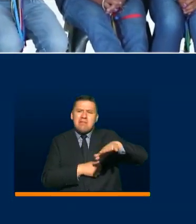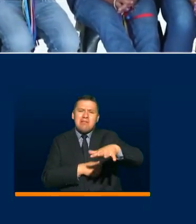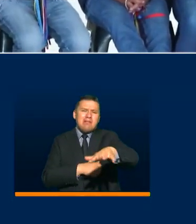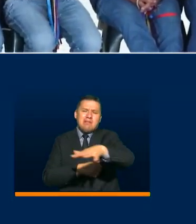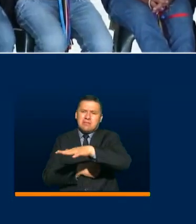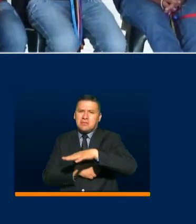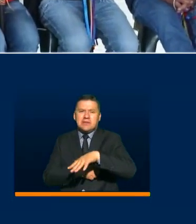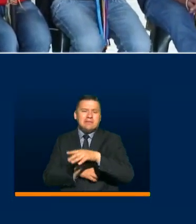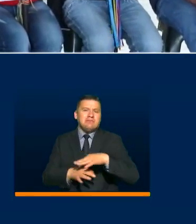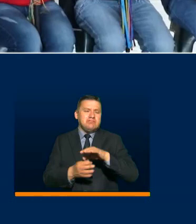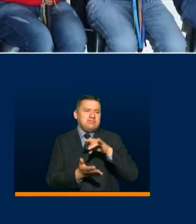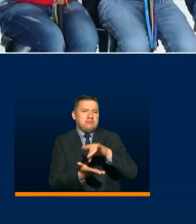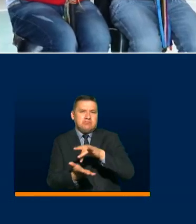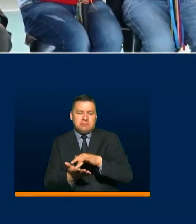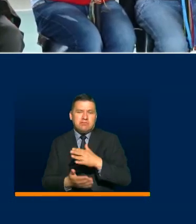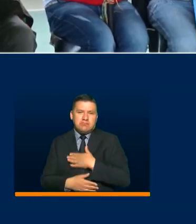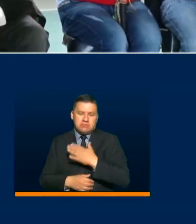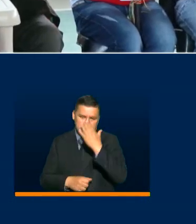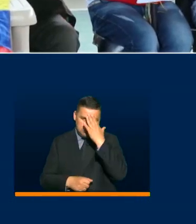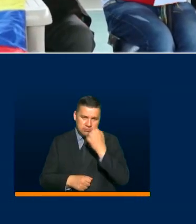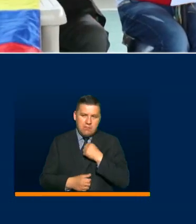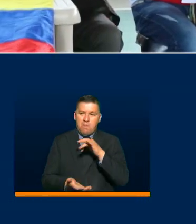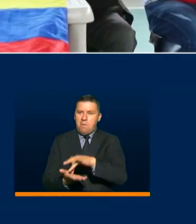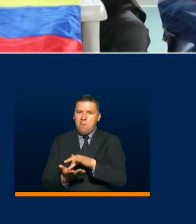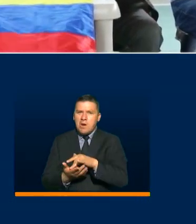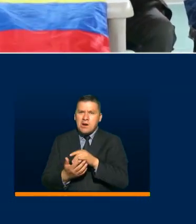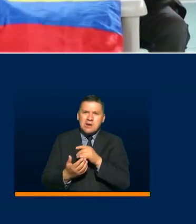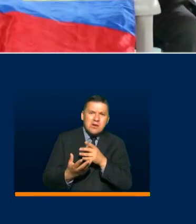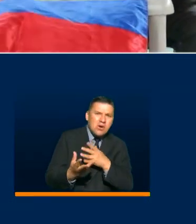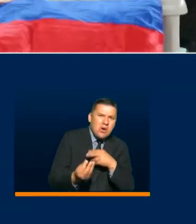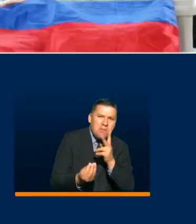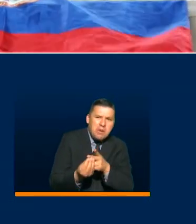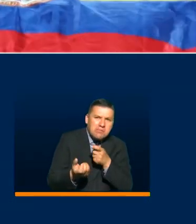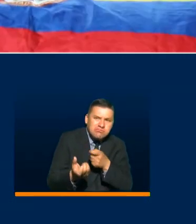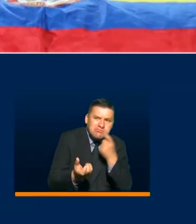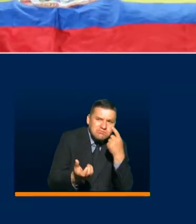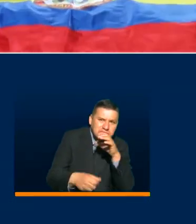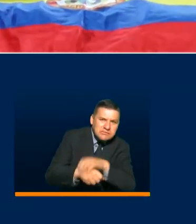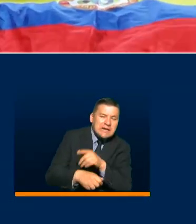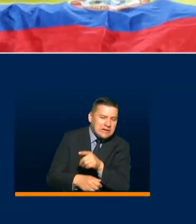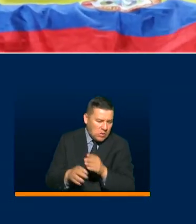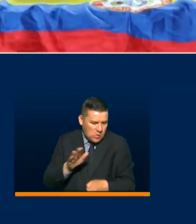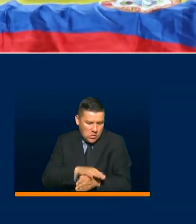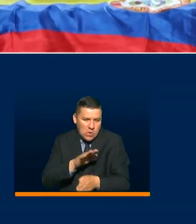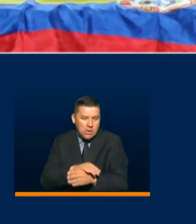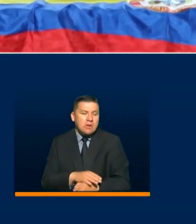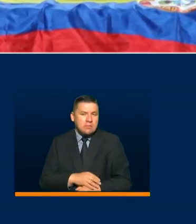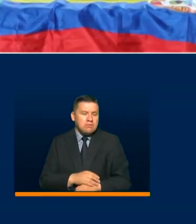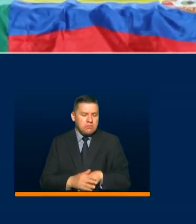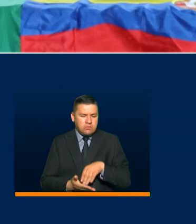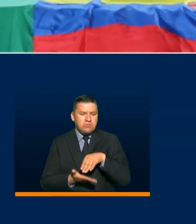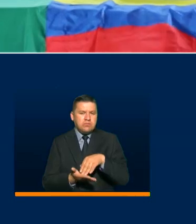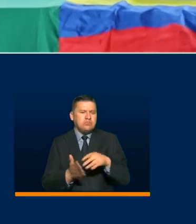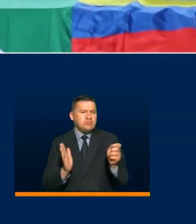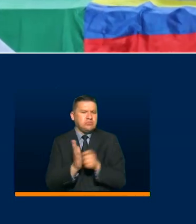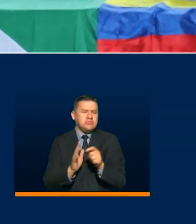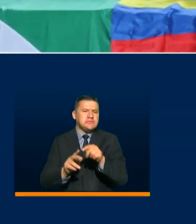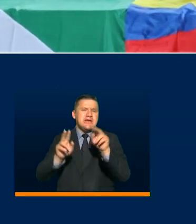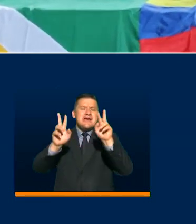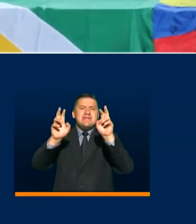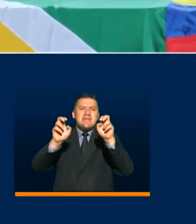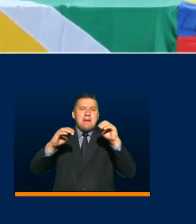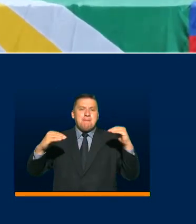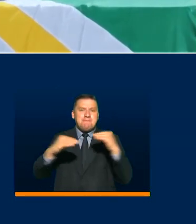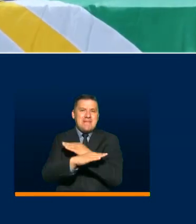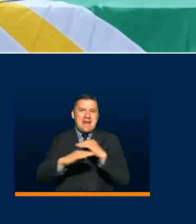donde hace presencia nuestro Ejército Nacional combatiendo los grupos armados. Y, por supuesto, estaremos fortaleciendo todo el tema